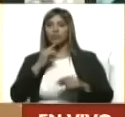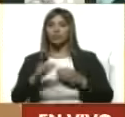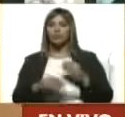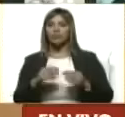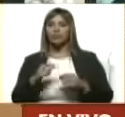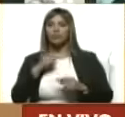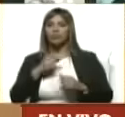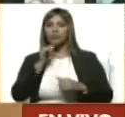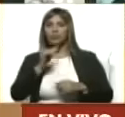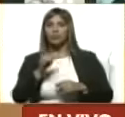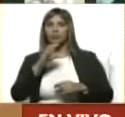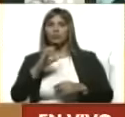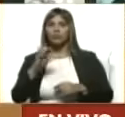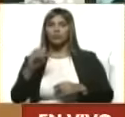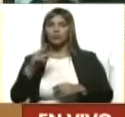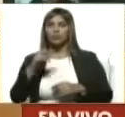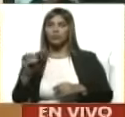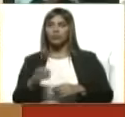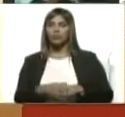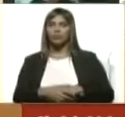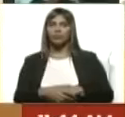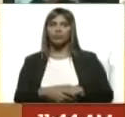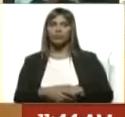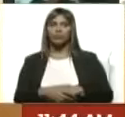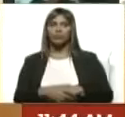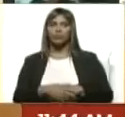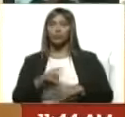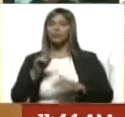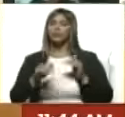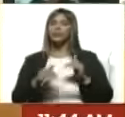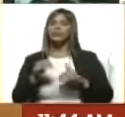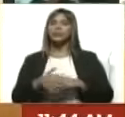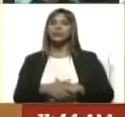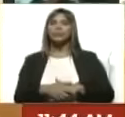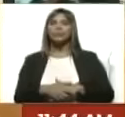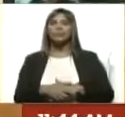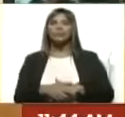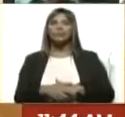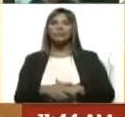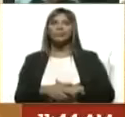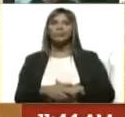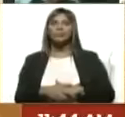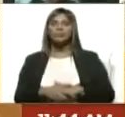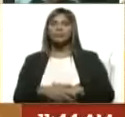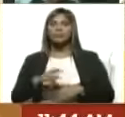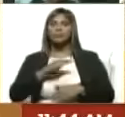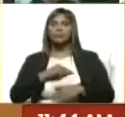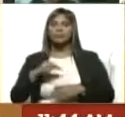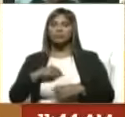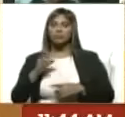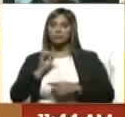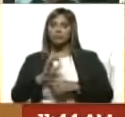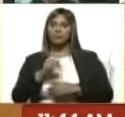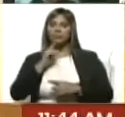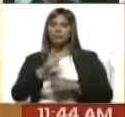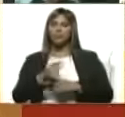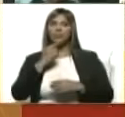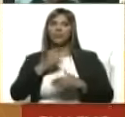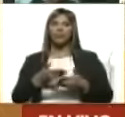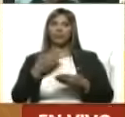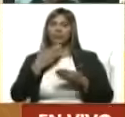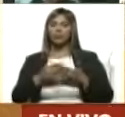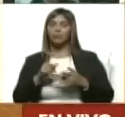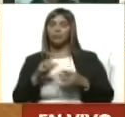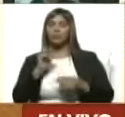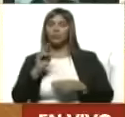funcionamiento de reportes CC200 por centro de votación. Nosotros hemos enviado las órdenes de operaciones, los